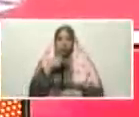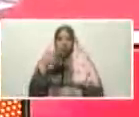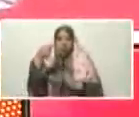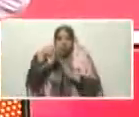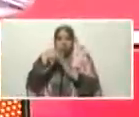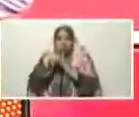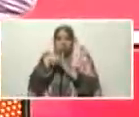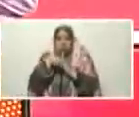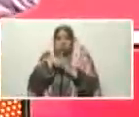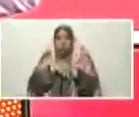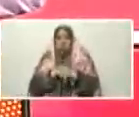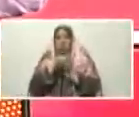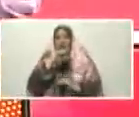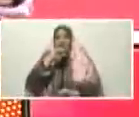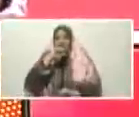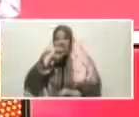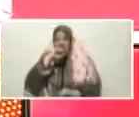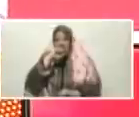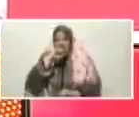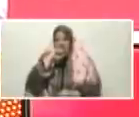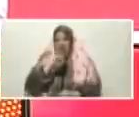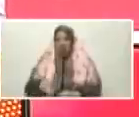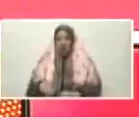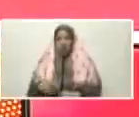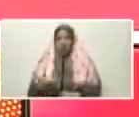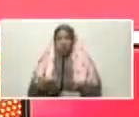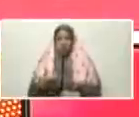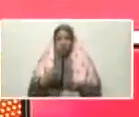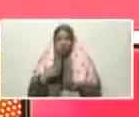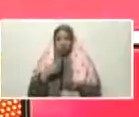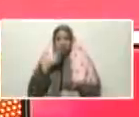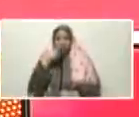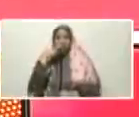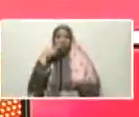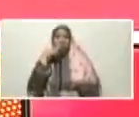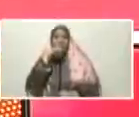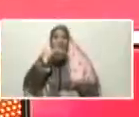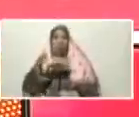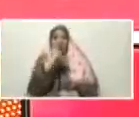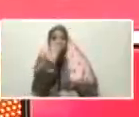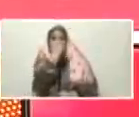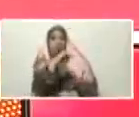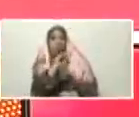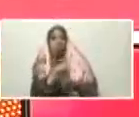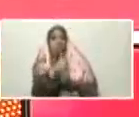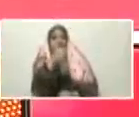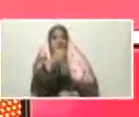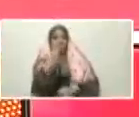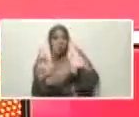botan baba pues de la envidia porque hemos logrado mirar primero